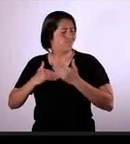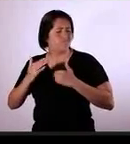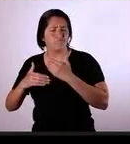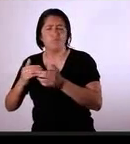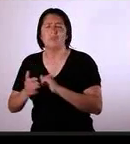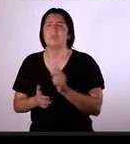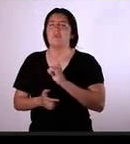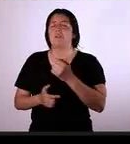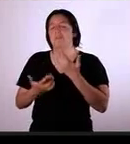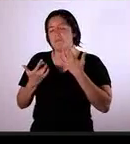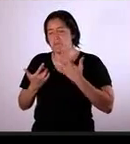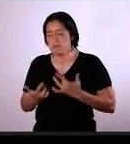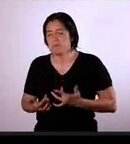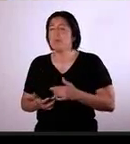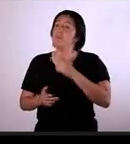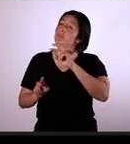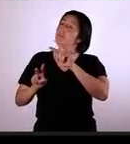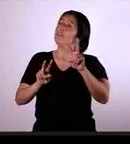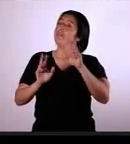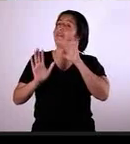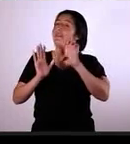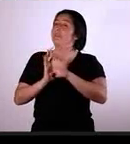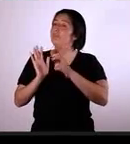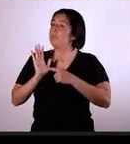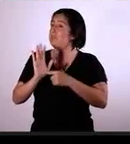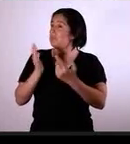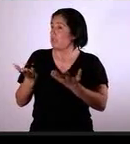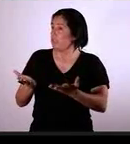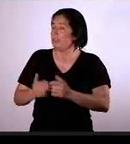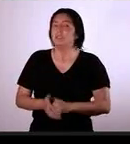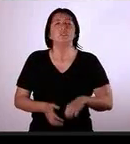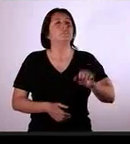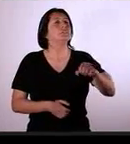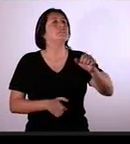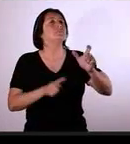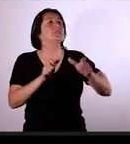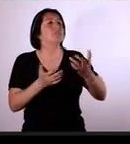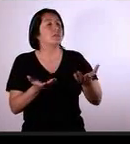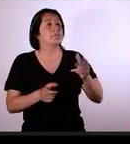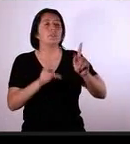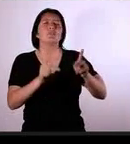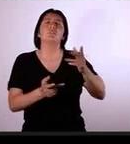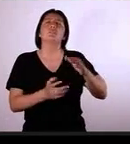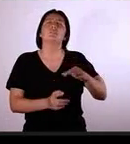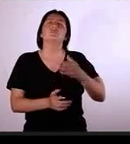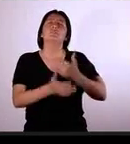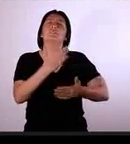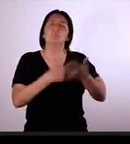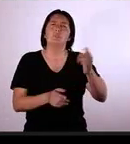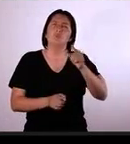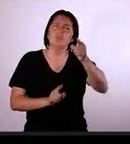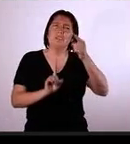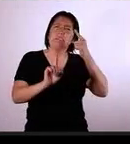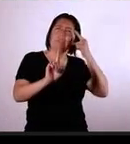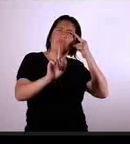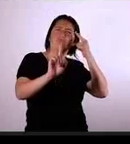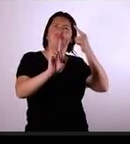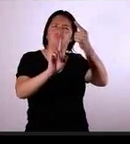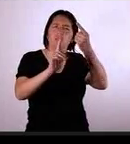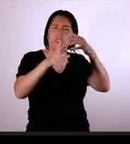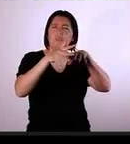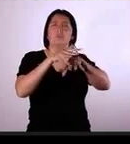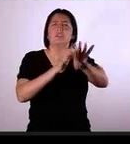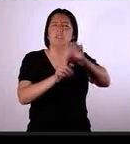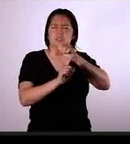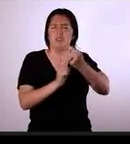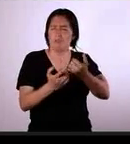no hay que estar deprimidos ni nada, sino miren qué ejemplos de vida les mostramos aquí. Claro que sí, amigos. Amigos con discapacidad tienen el reto de integrarse a